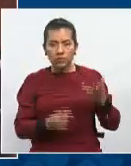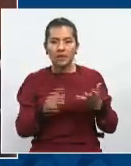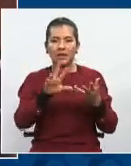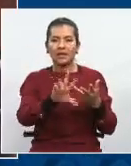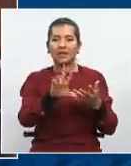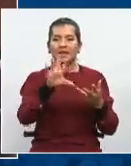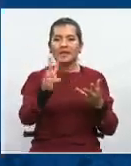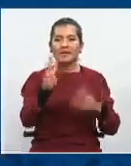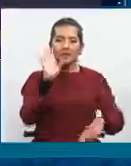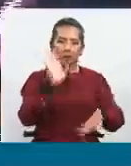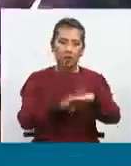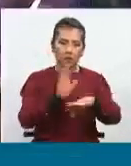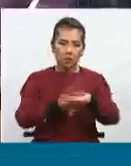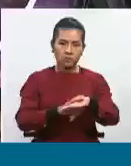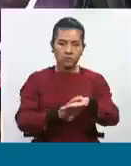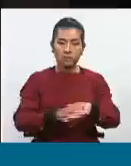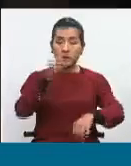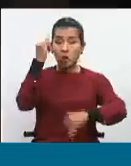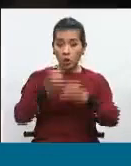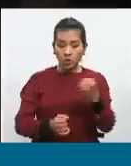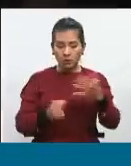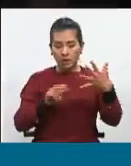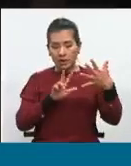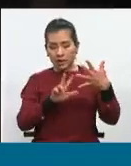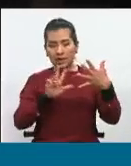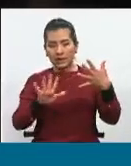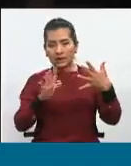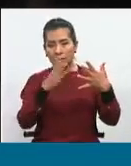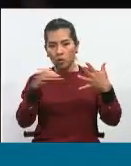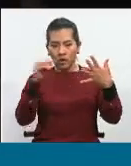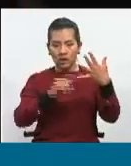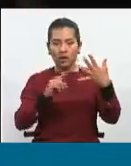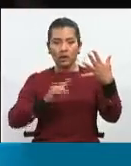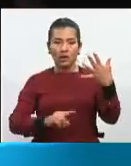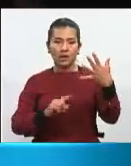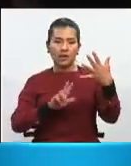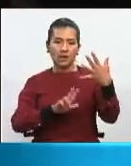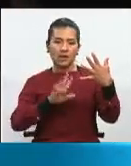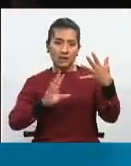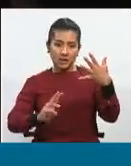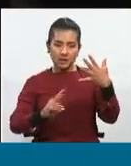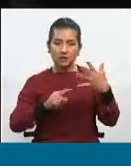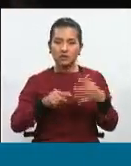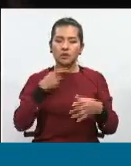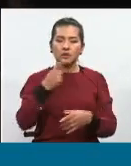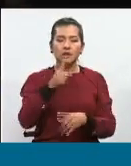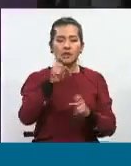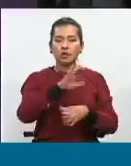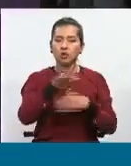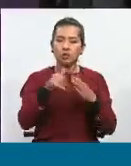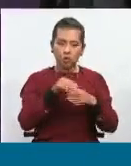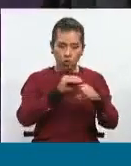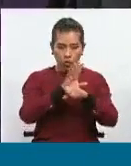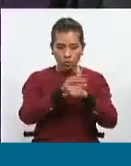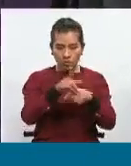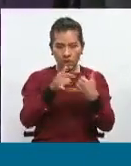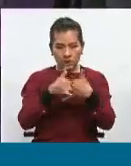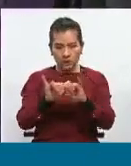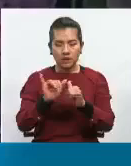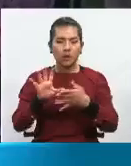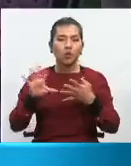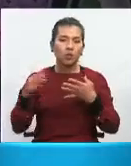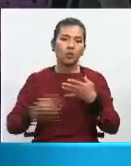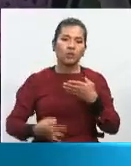Dos de ellas, las últimas, la 35 y 36, se relacionan con el seguimiento al cumplimiento de las recomendaciones. Y